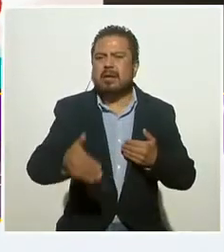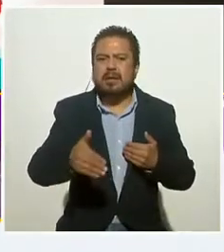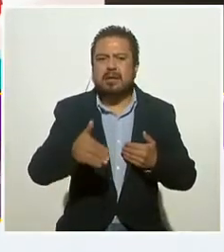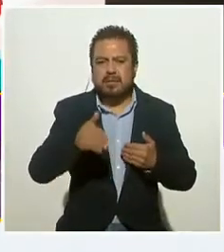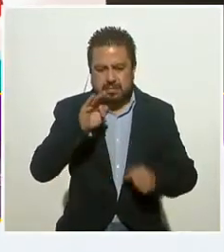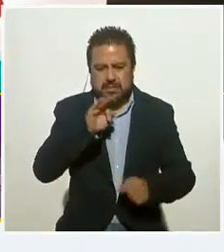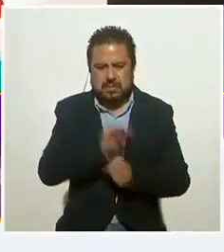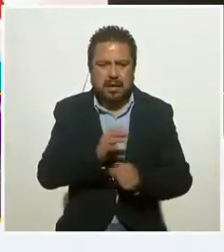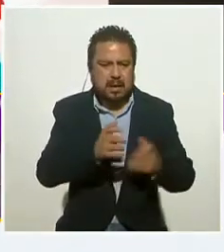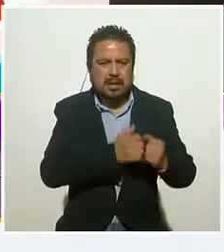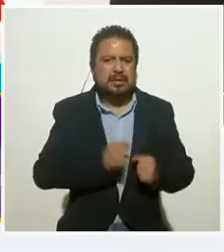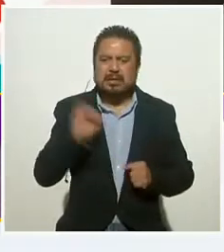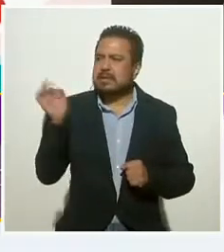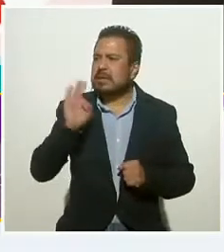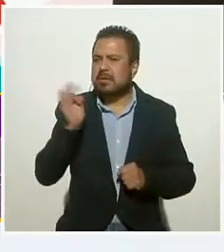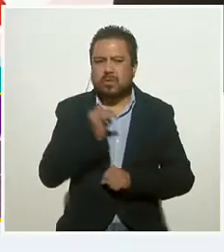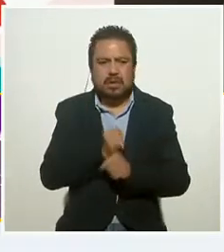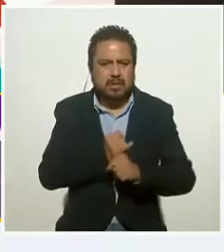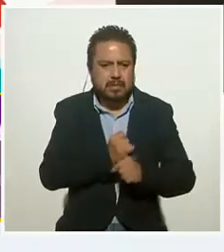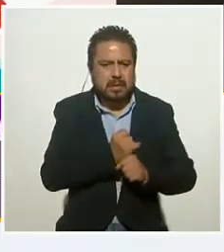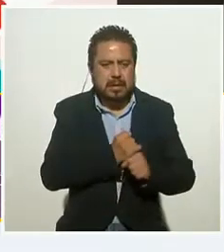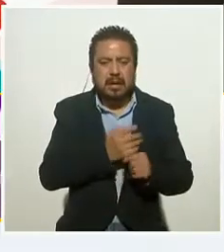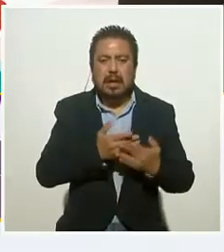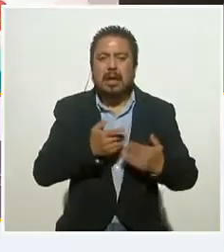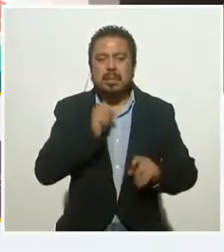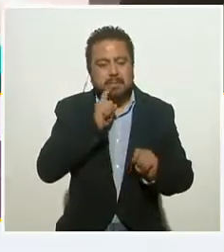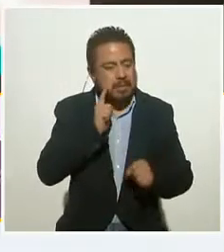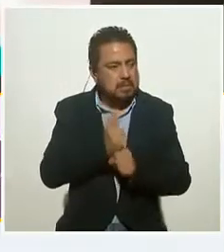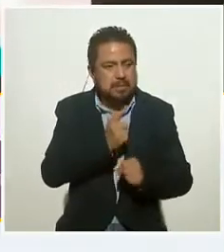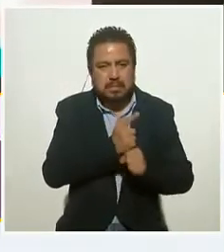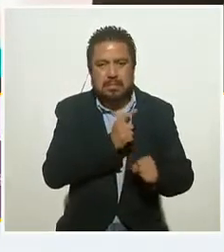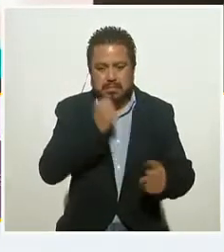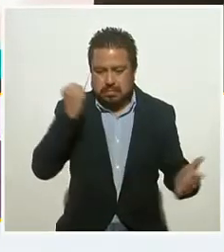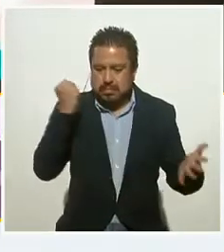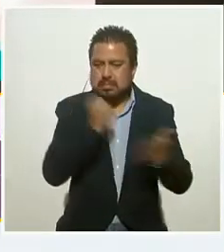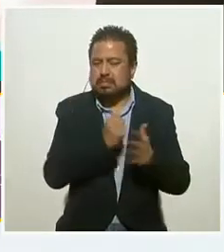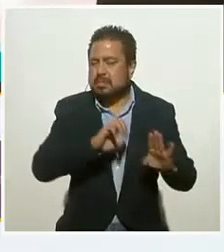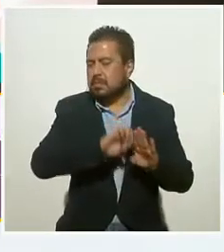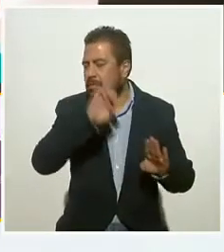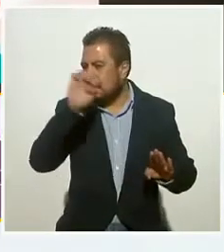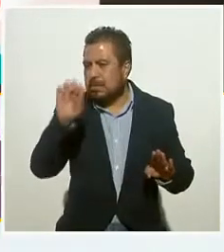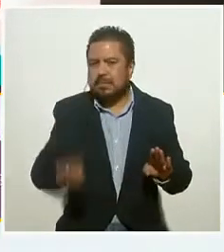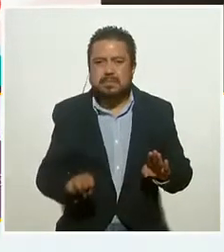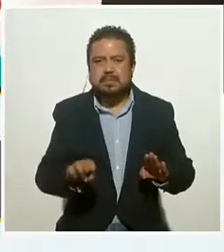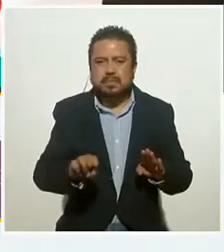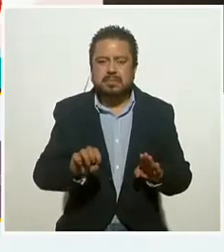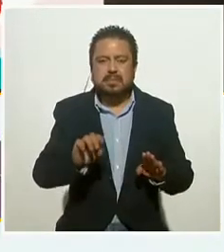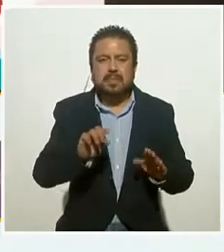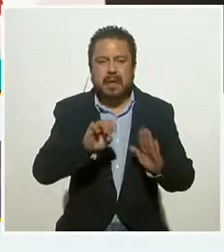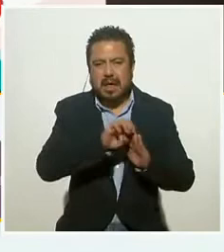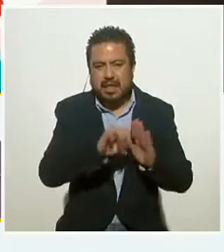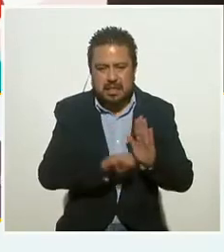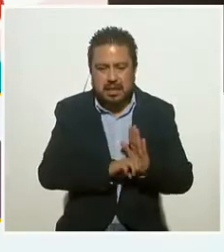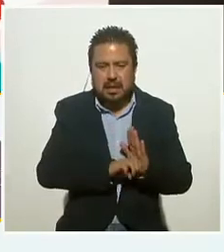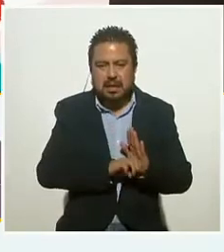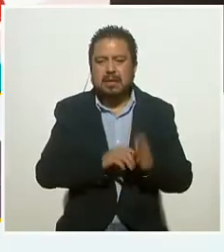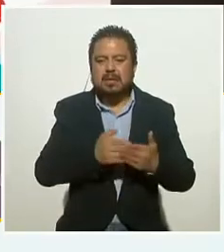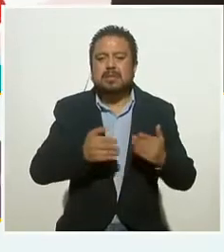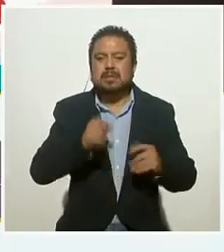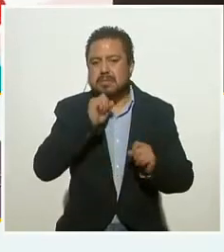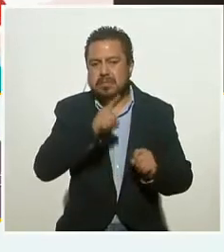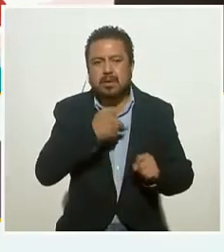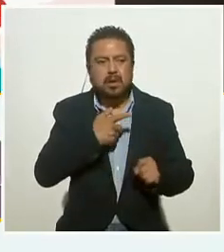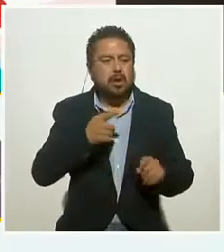protege del estrés según las investigaciones. Y también lo hemos visto que si lo enmarcamos, por ejemplo, en la ética, y entonces también tener